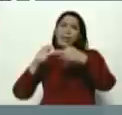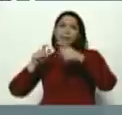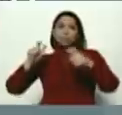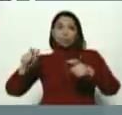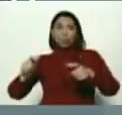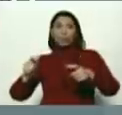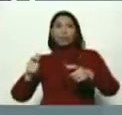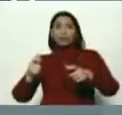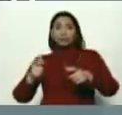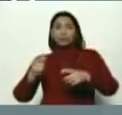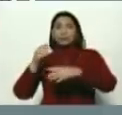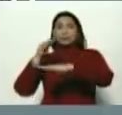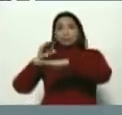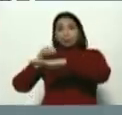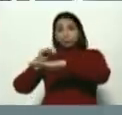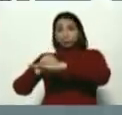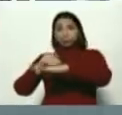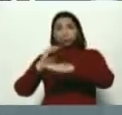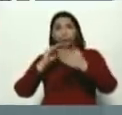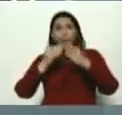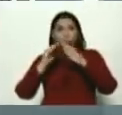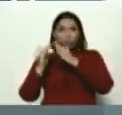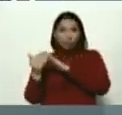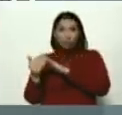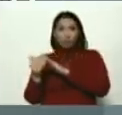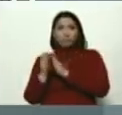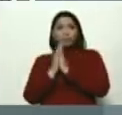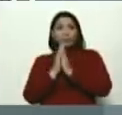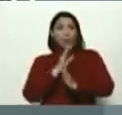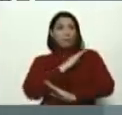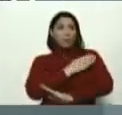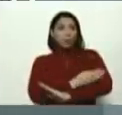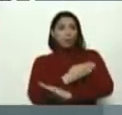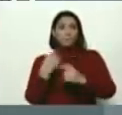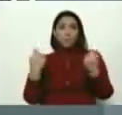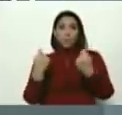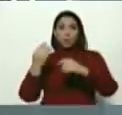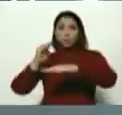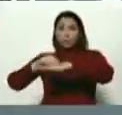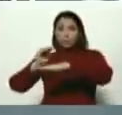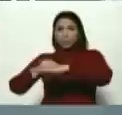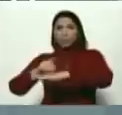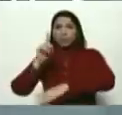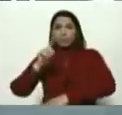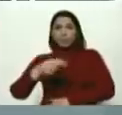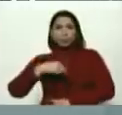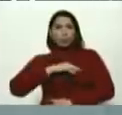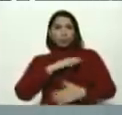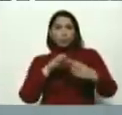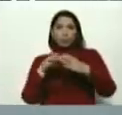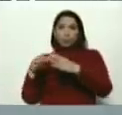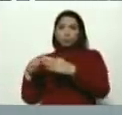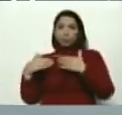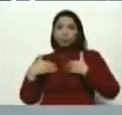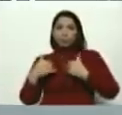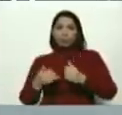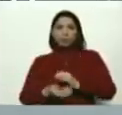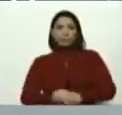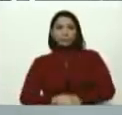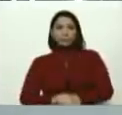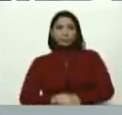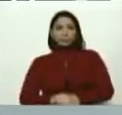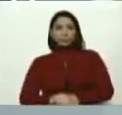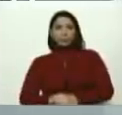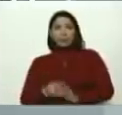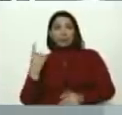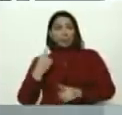tanto se le ha pedido a la comunidad, se le ha pedido al Poder Popular y también a nuestros organismos de seguridad, pues que seamos